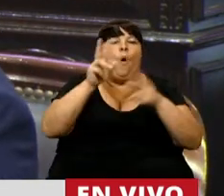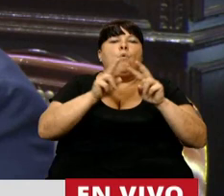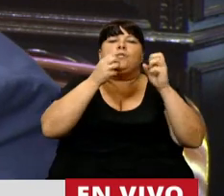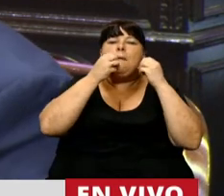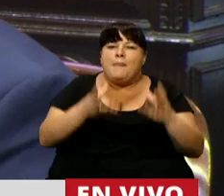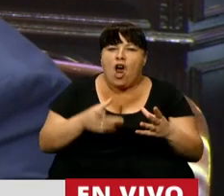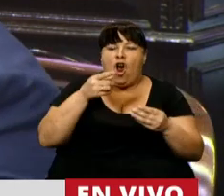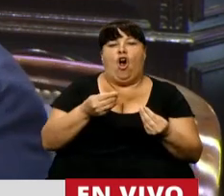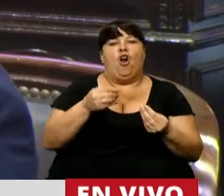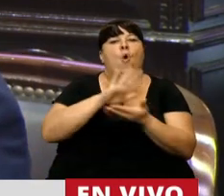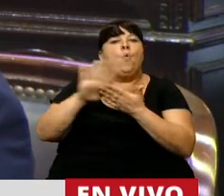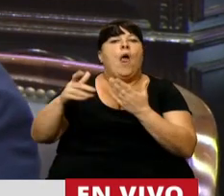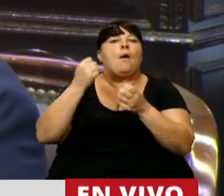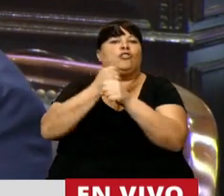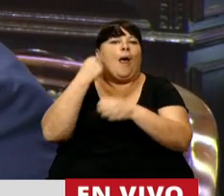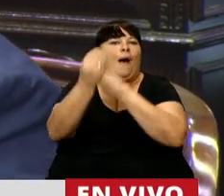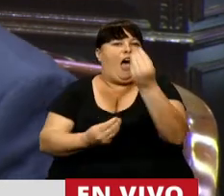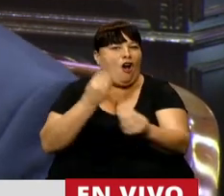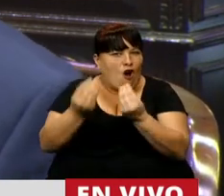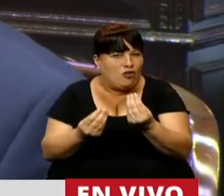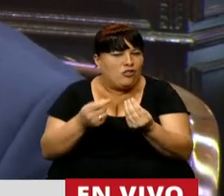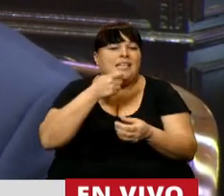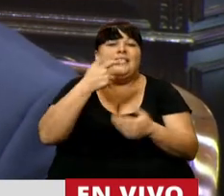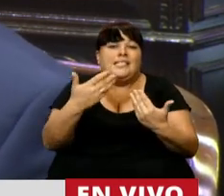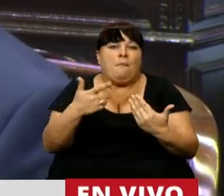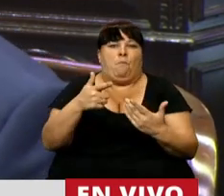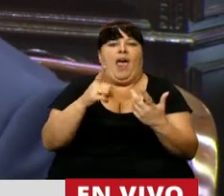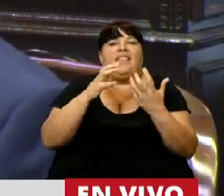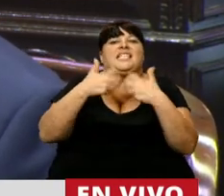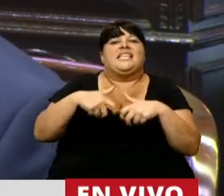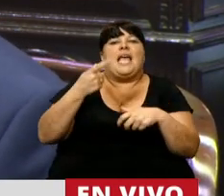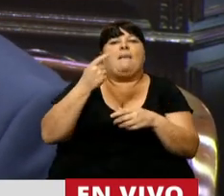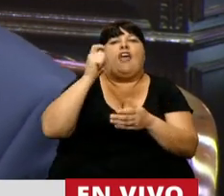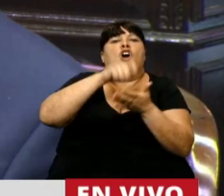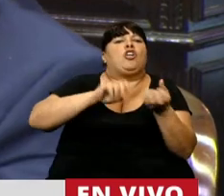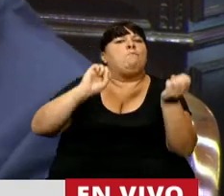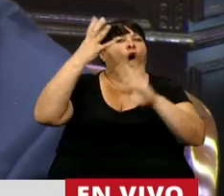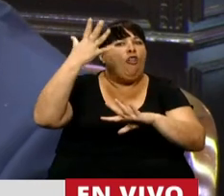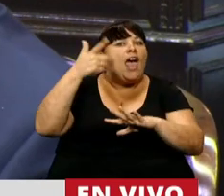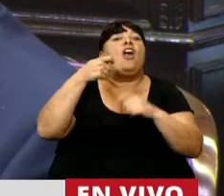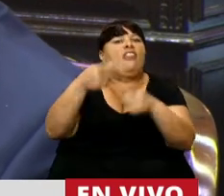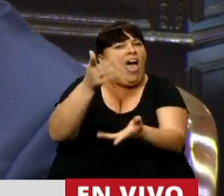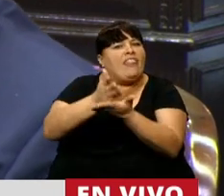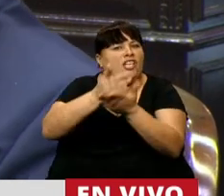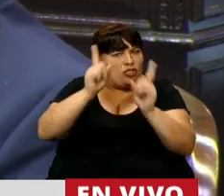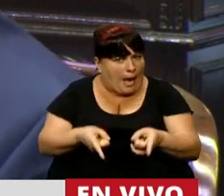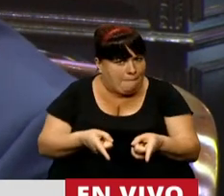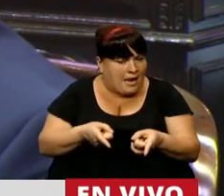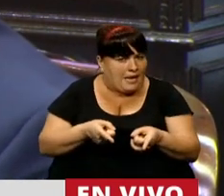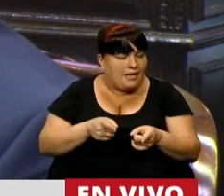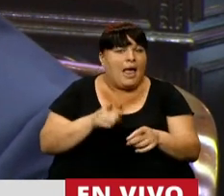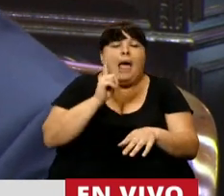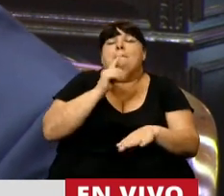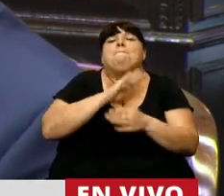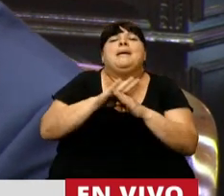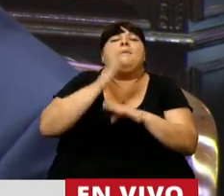simplifique para los nuevos empleos la posibilidad de tener un sistema de contratación moderno que le dé derecho a la mitad